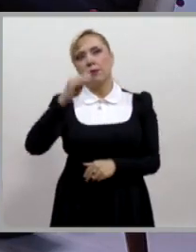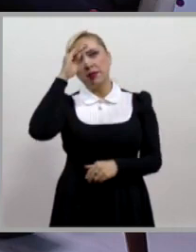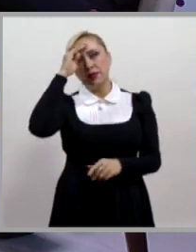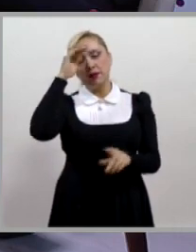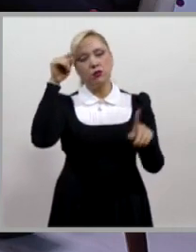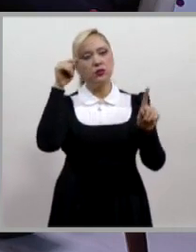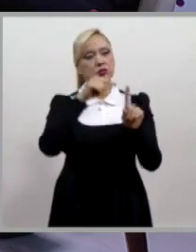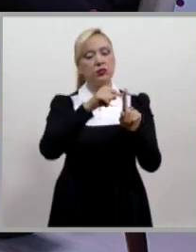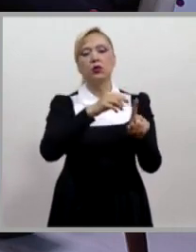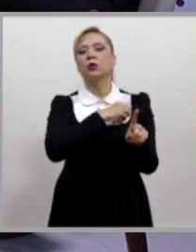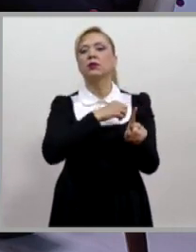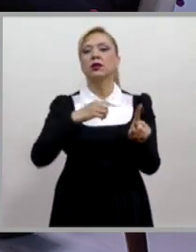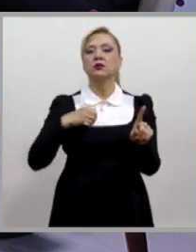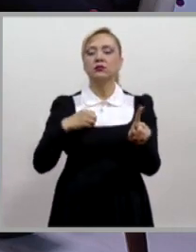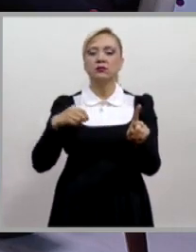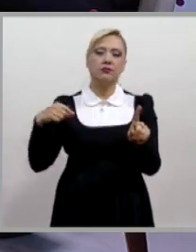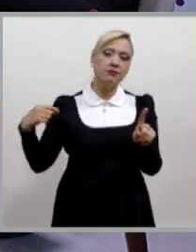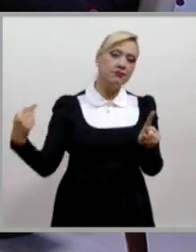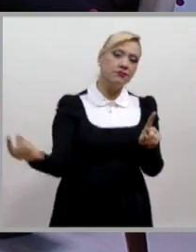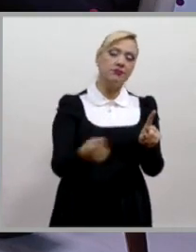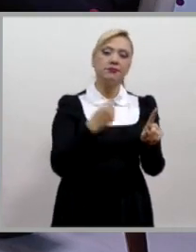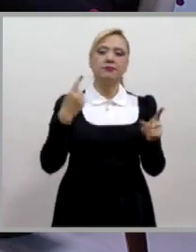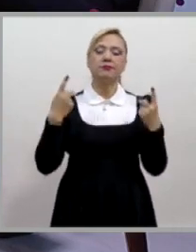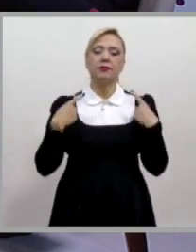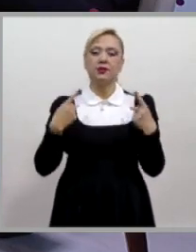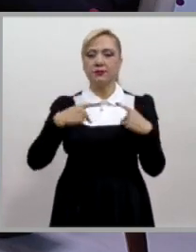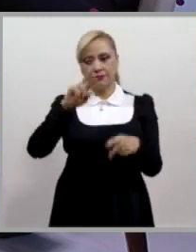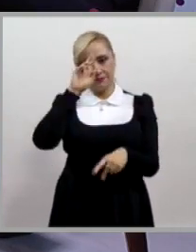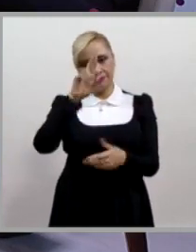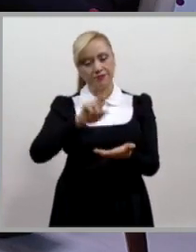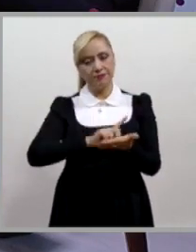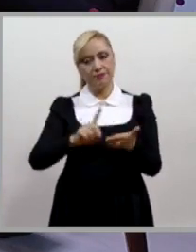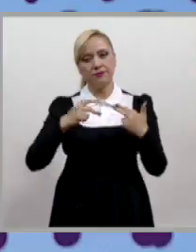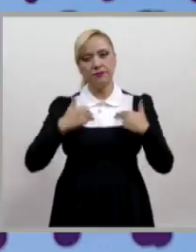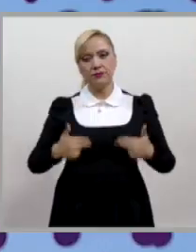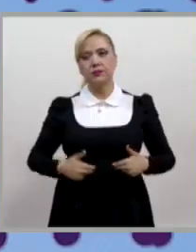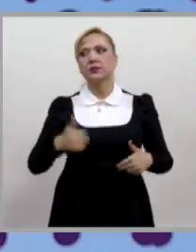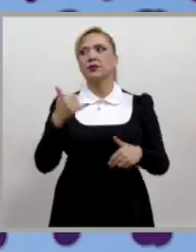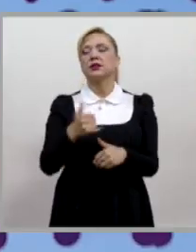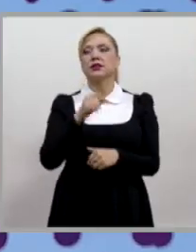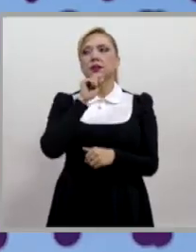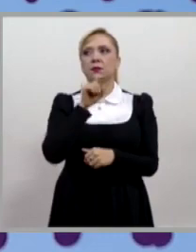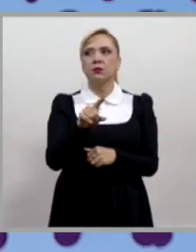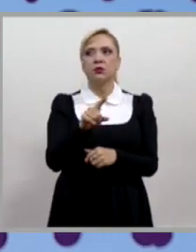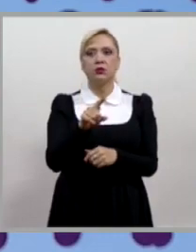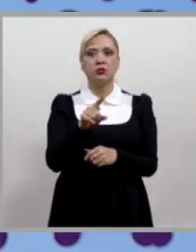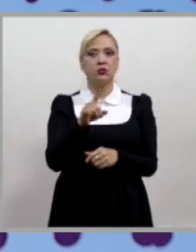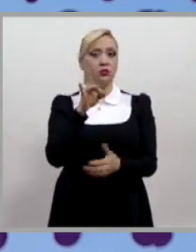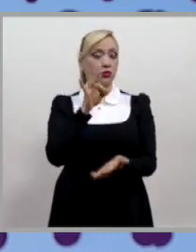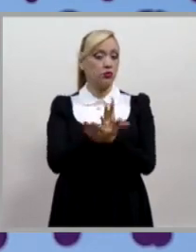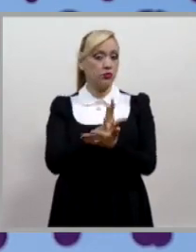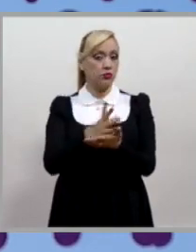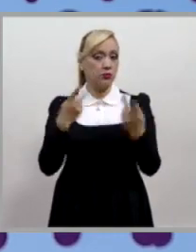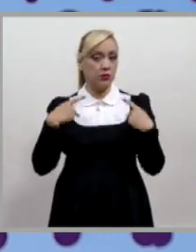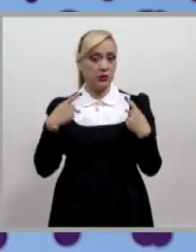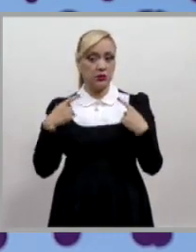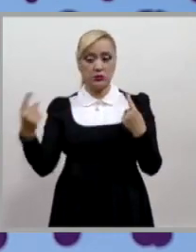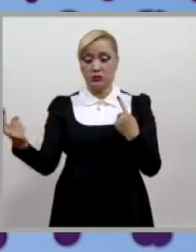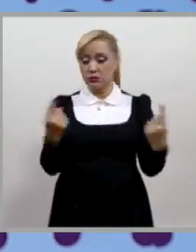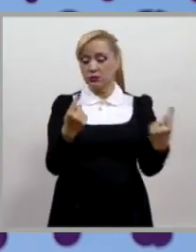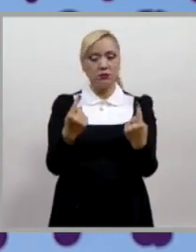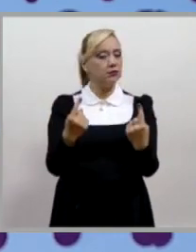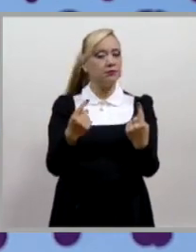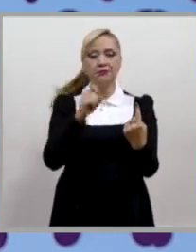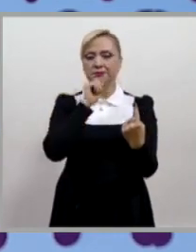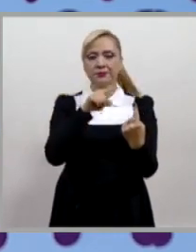todo que ver con la obligación que tenemos los particulares de respetar los derechos humanos, porque además incide no solo directamente entre particulares, sino porque el